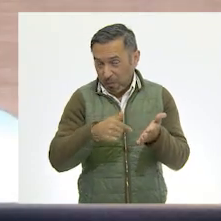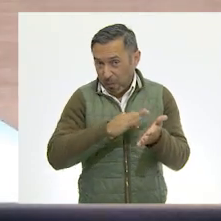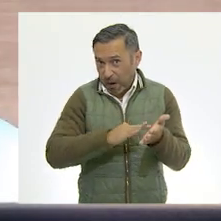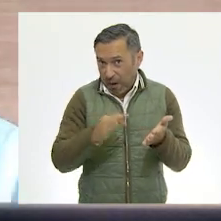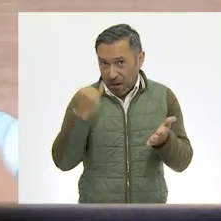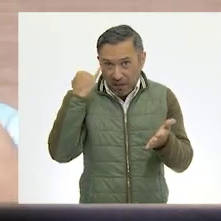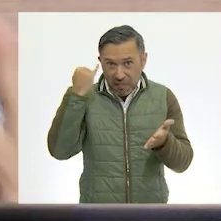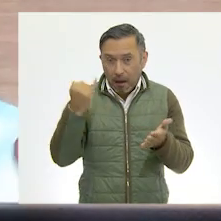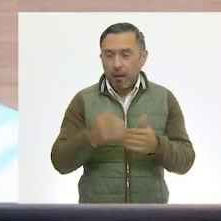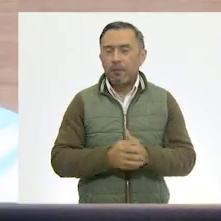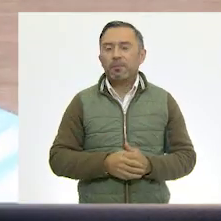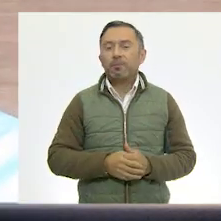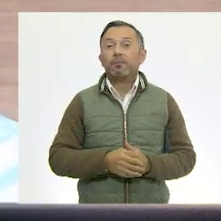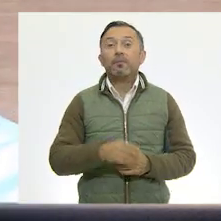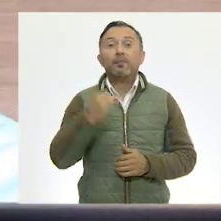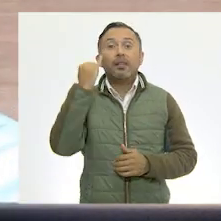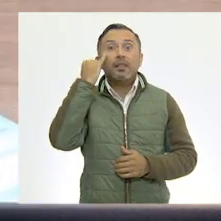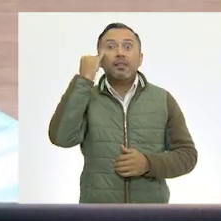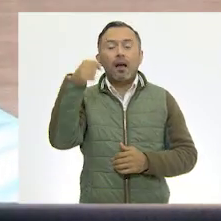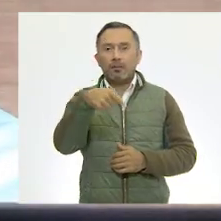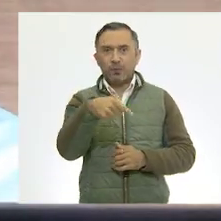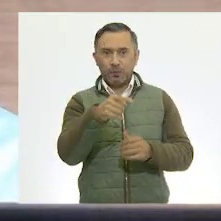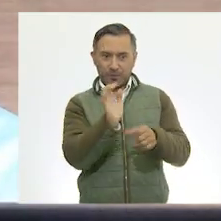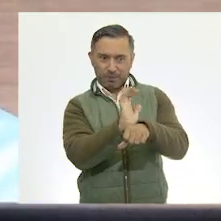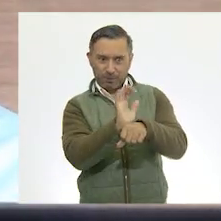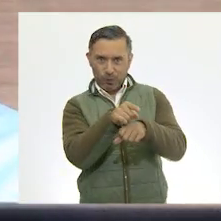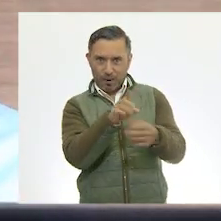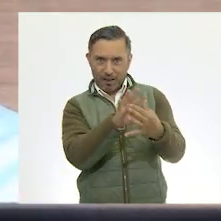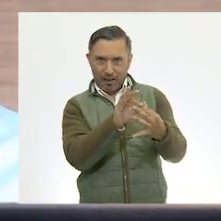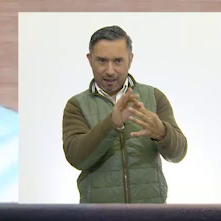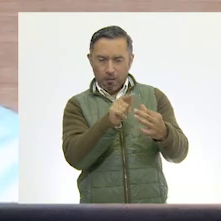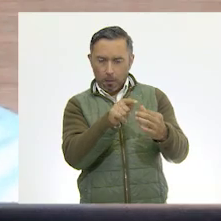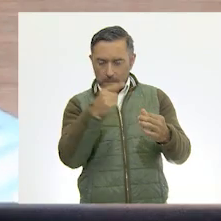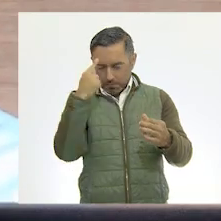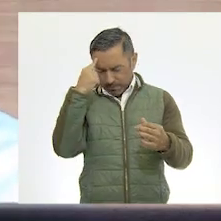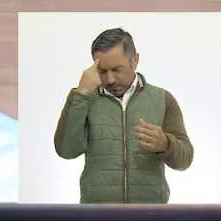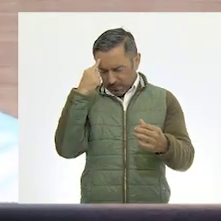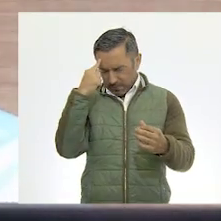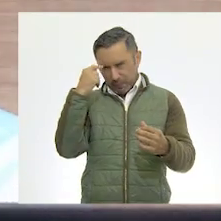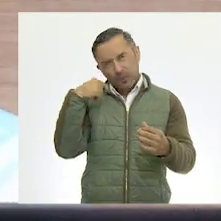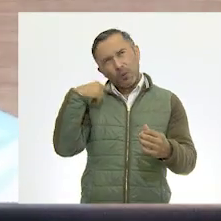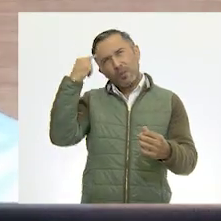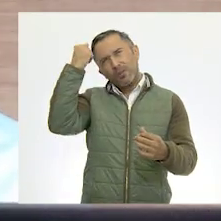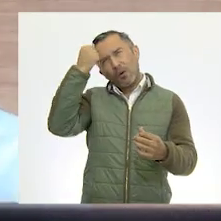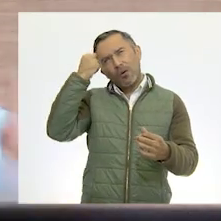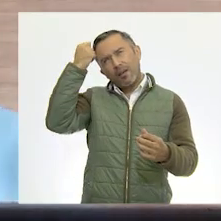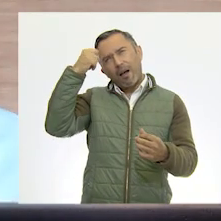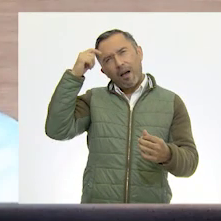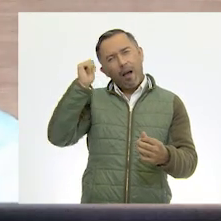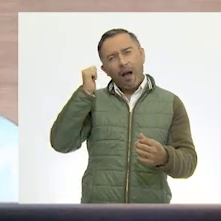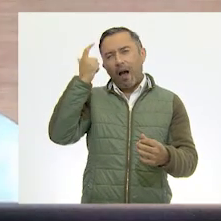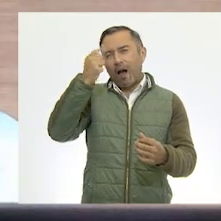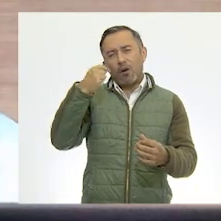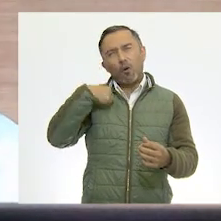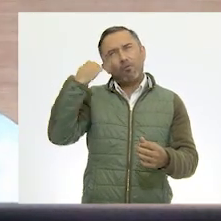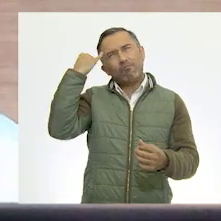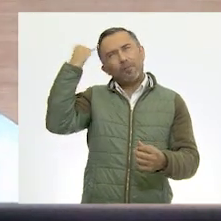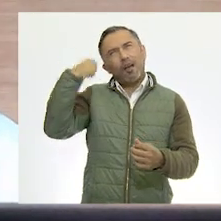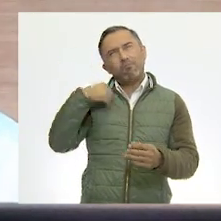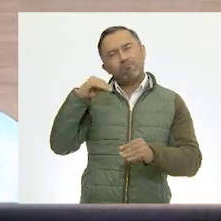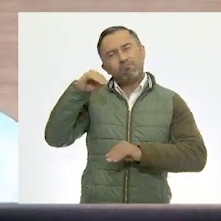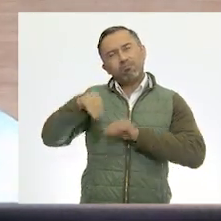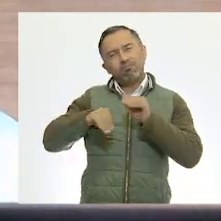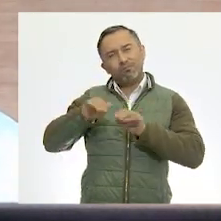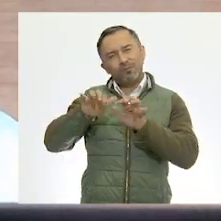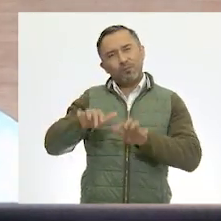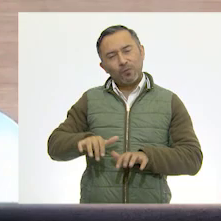ustedes reconfiguran una teoría, se ponen a pensar en algo que hice una teoría y se ponen a crear.